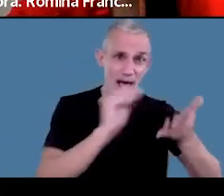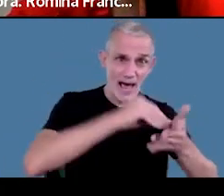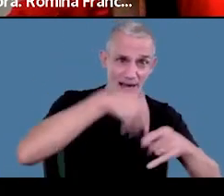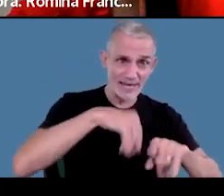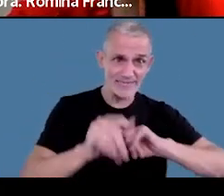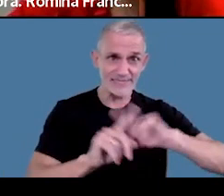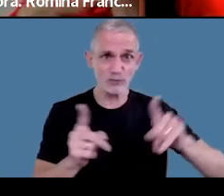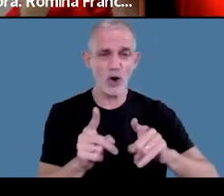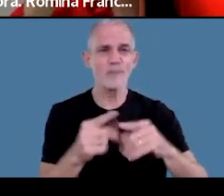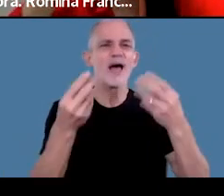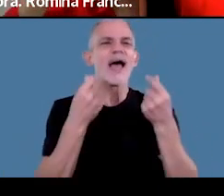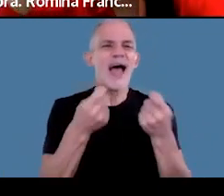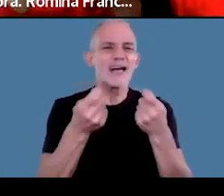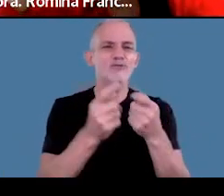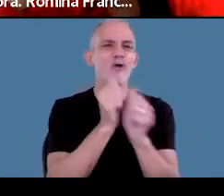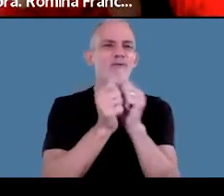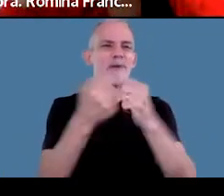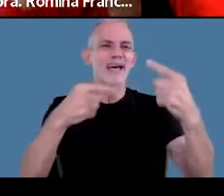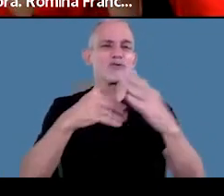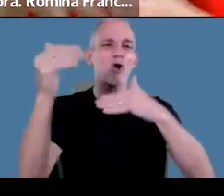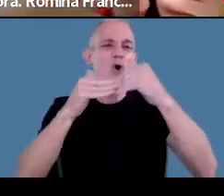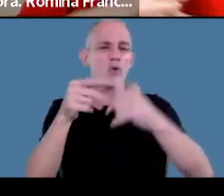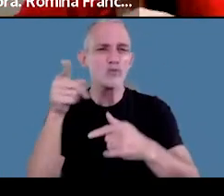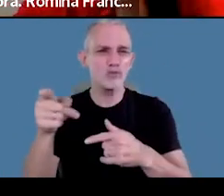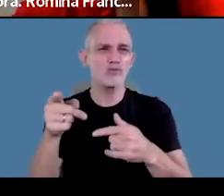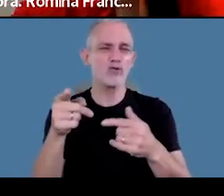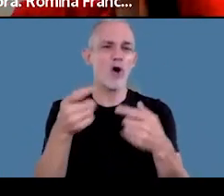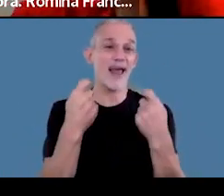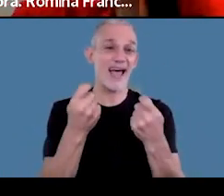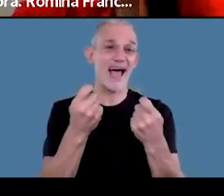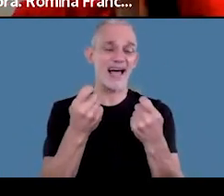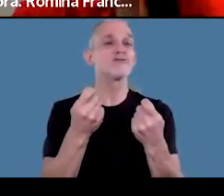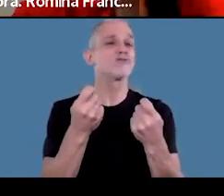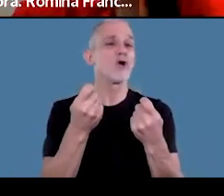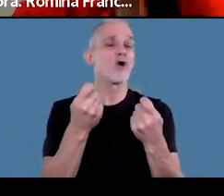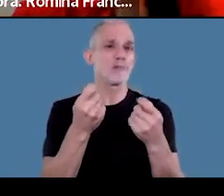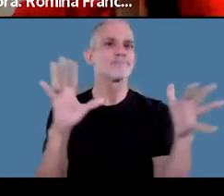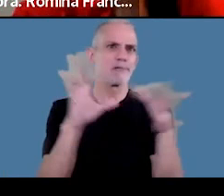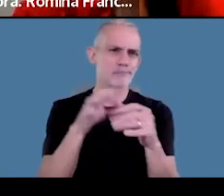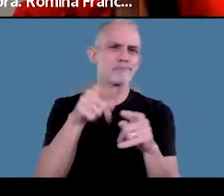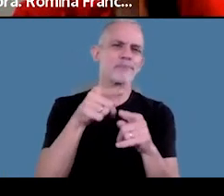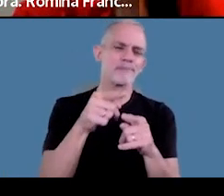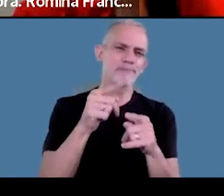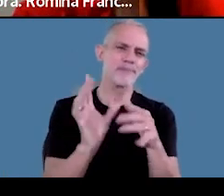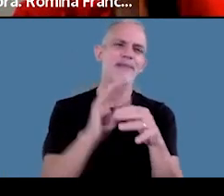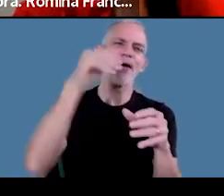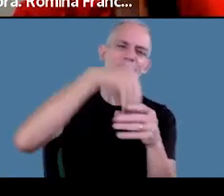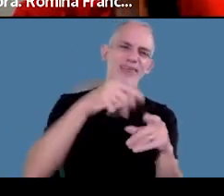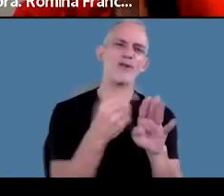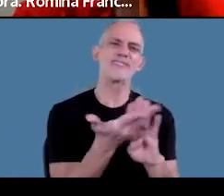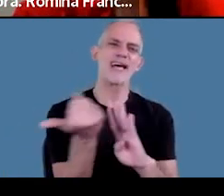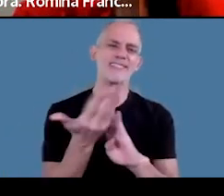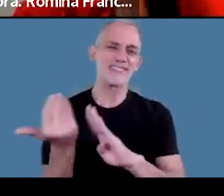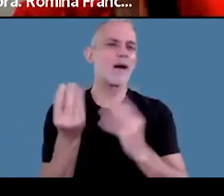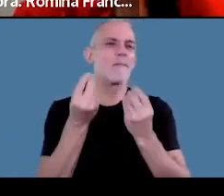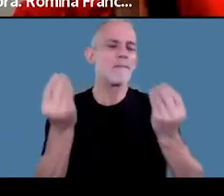costo de elaboración, fabricación o construcción va a estar afectado por esta detracción